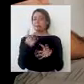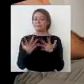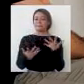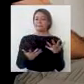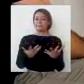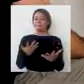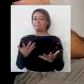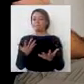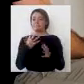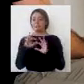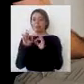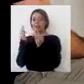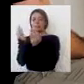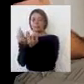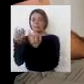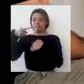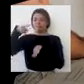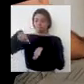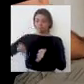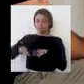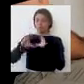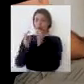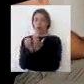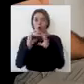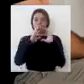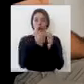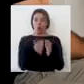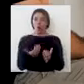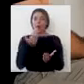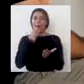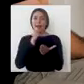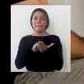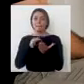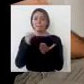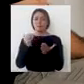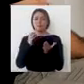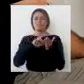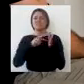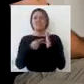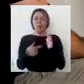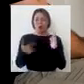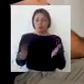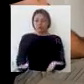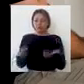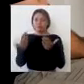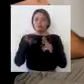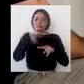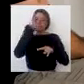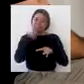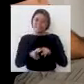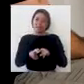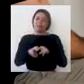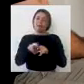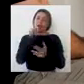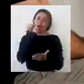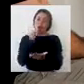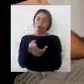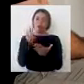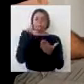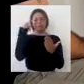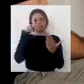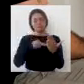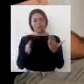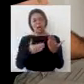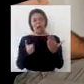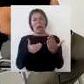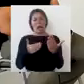Entonces nosotros pensábamos que incentivar la lectura era que el muchacho se sentara a devorarse un libro y que